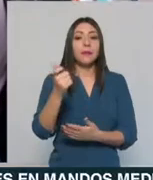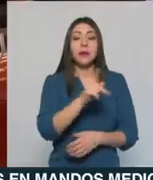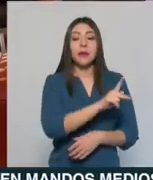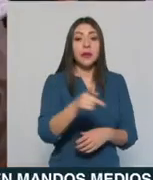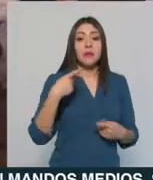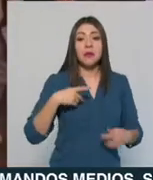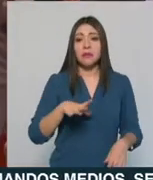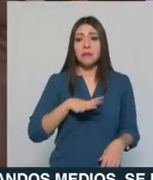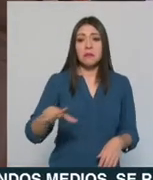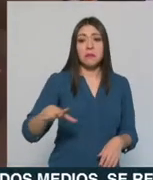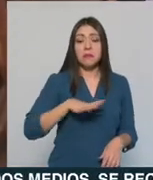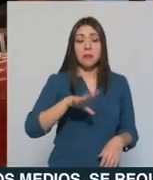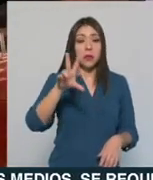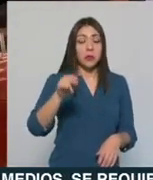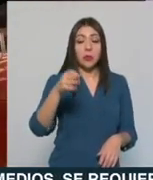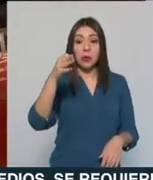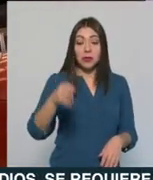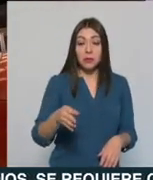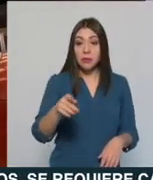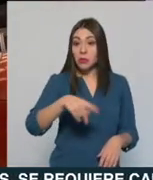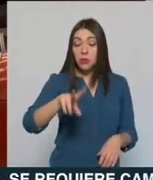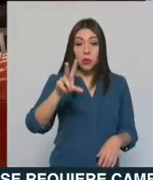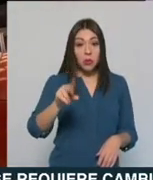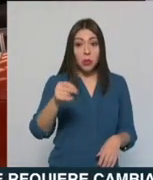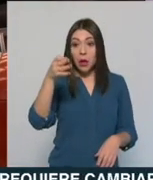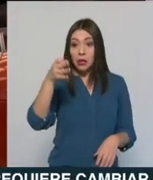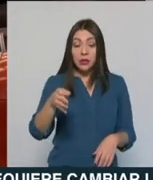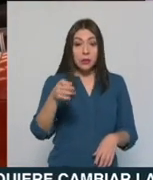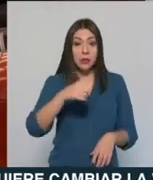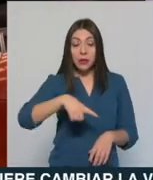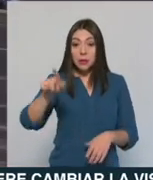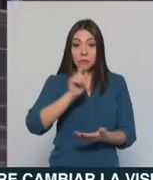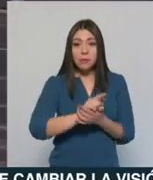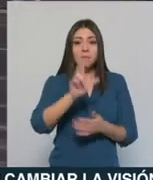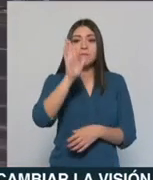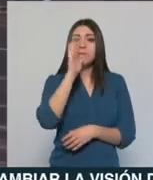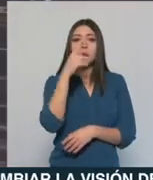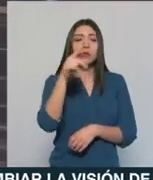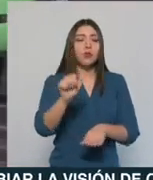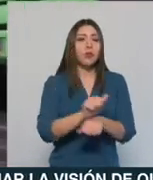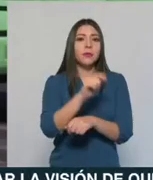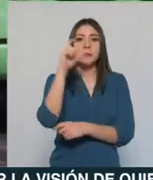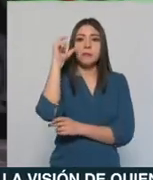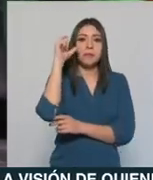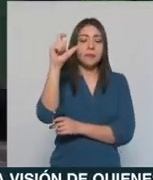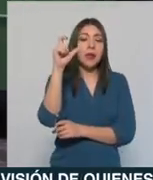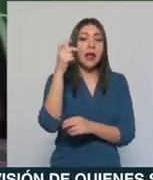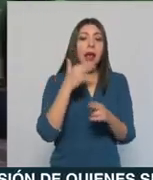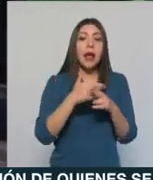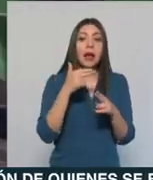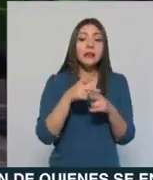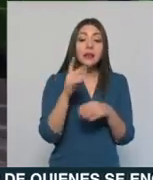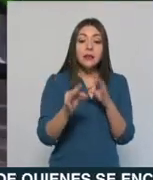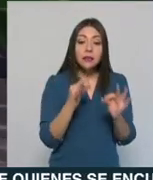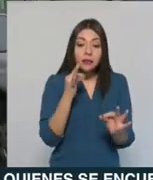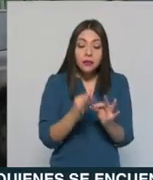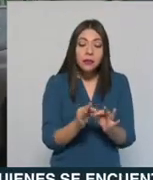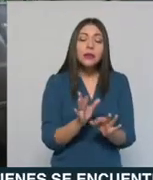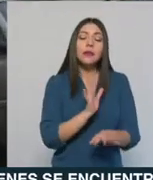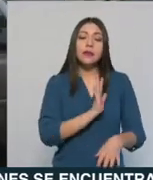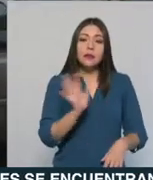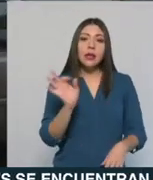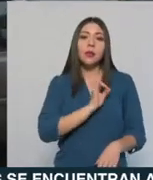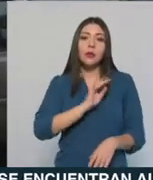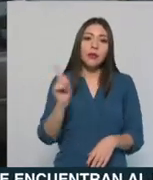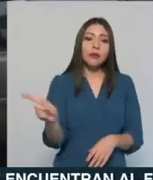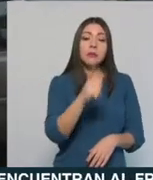comunitario no podrán verificar hasta que cumplan con sus horas impuestas. Cabe aclarar que los vehículos de transporte público o con